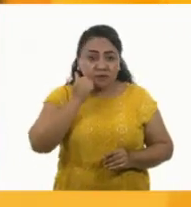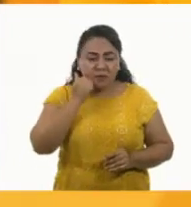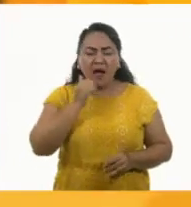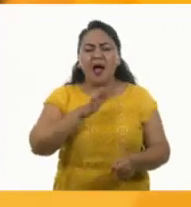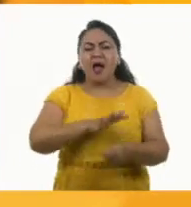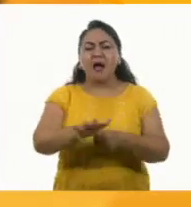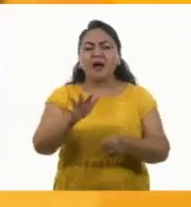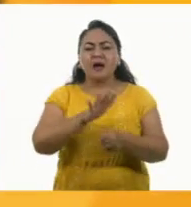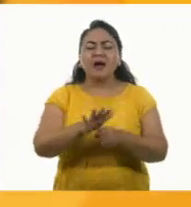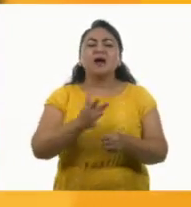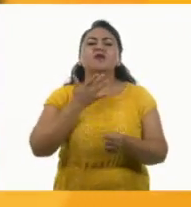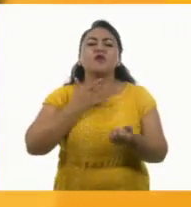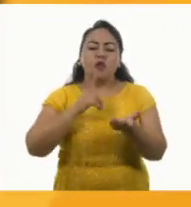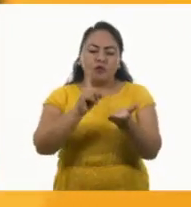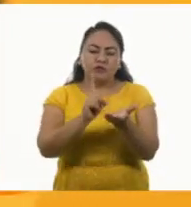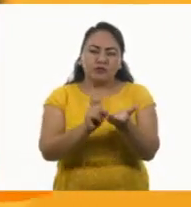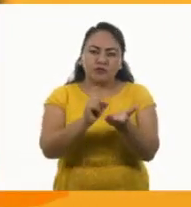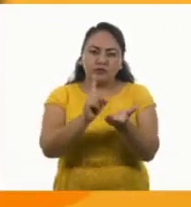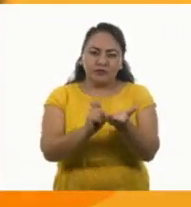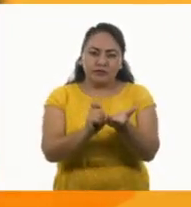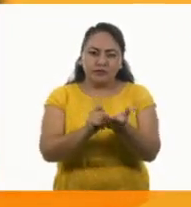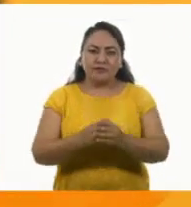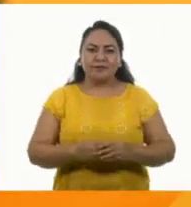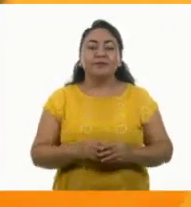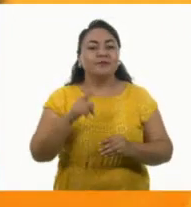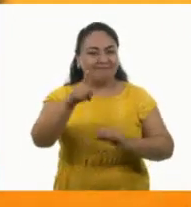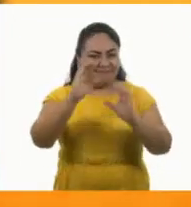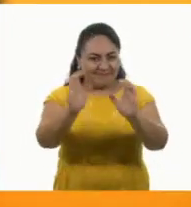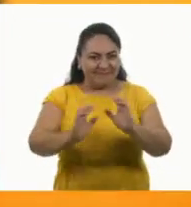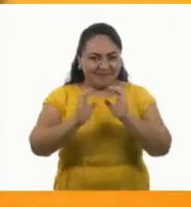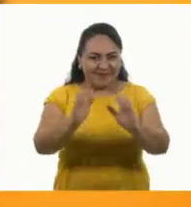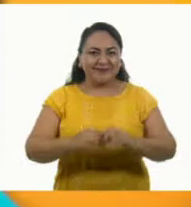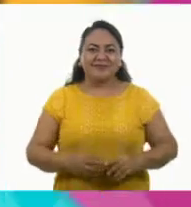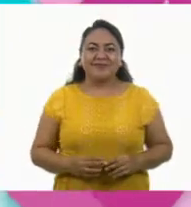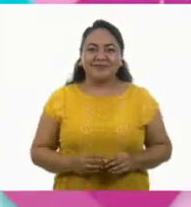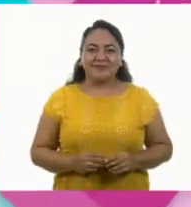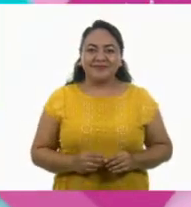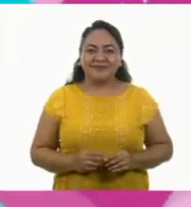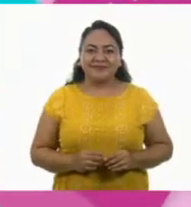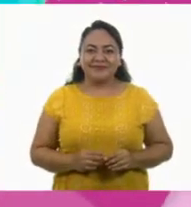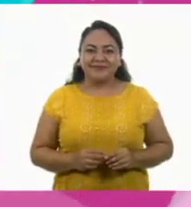usa desinfectantes a base de alcohol. ¡Cuídate!